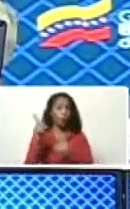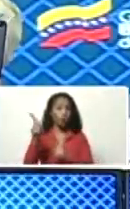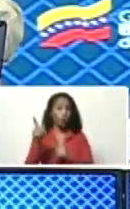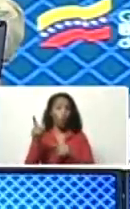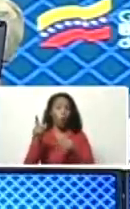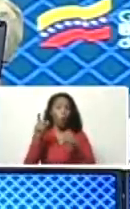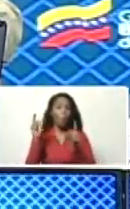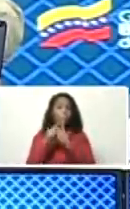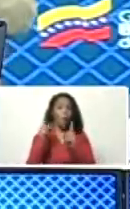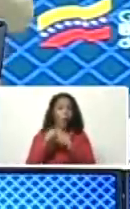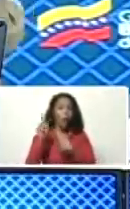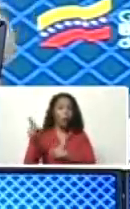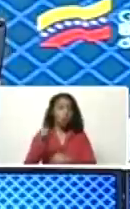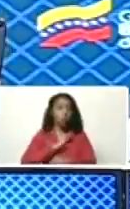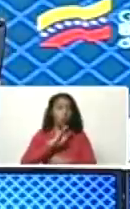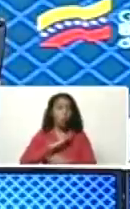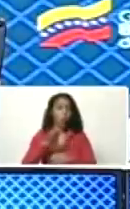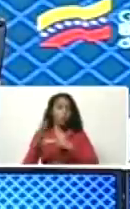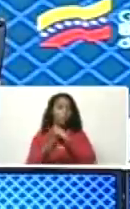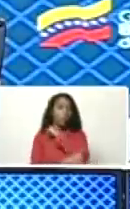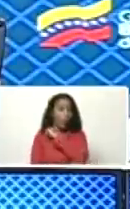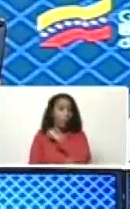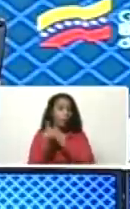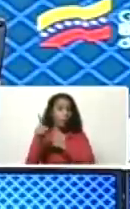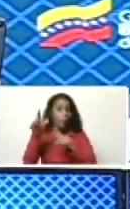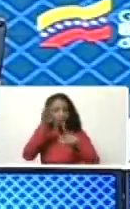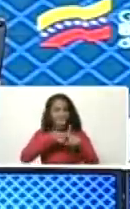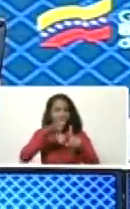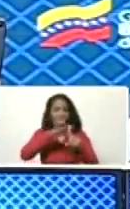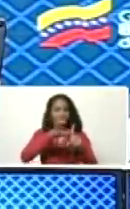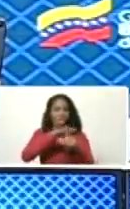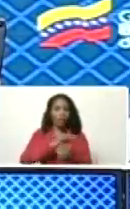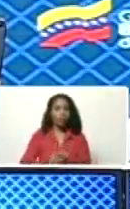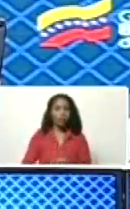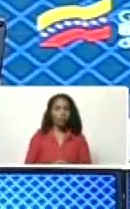versión, su trampa, su emboscada,